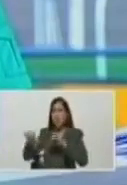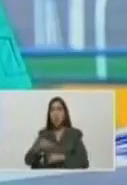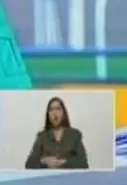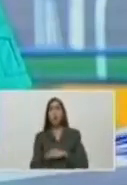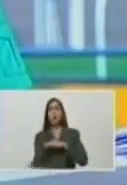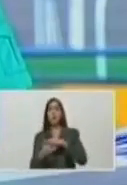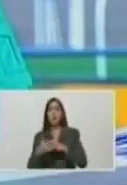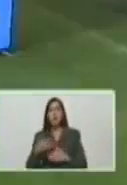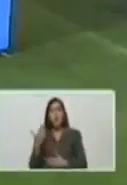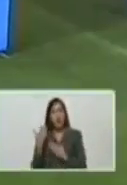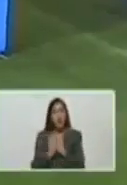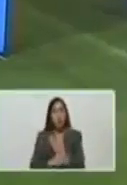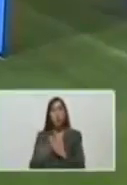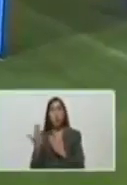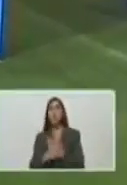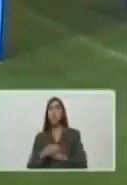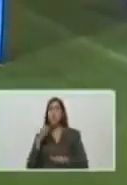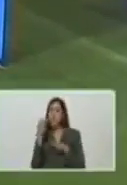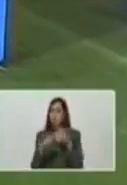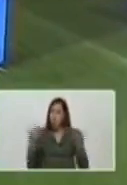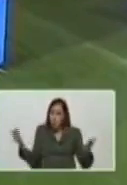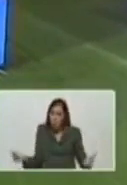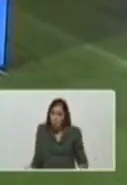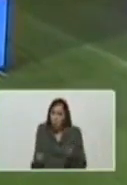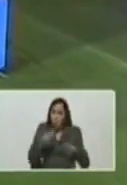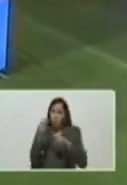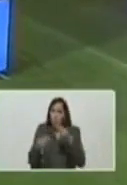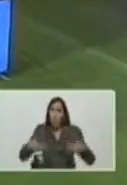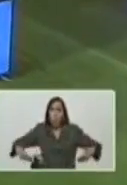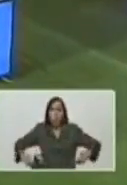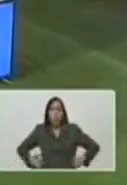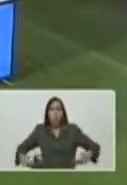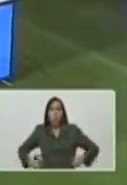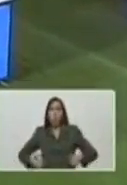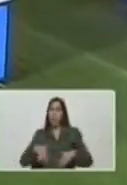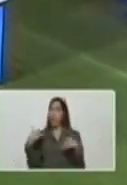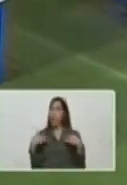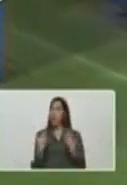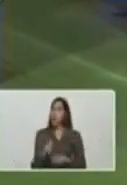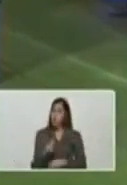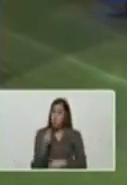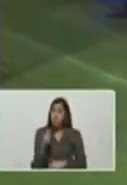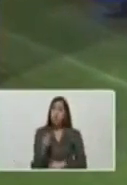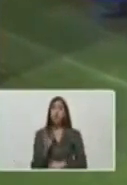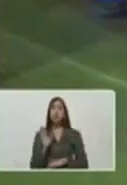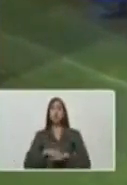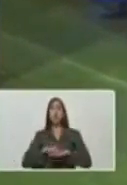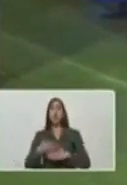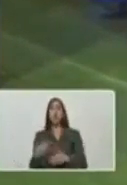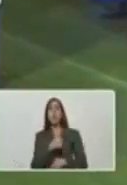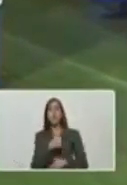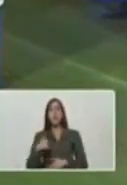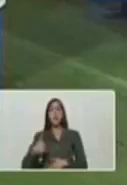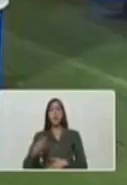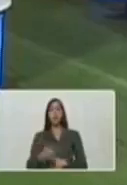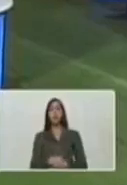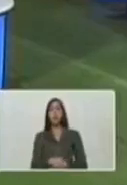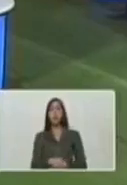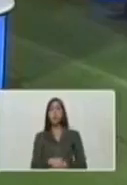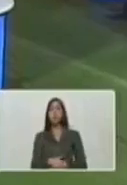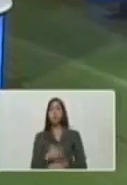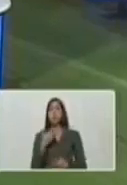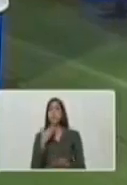y humanística que estamos impulsando con fuerza. Me da mucha alegría, quiero no solo